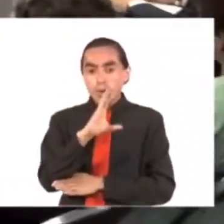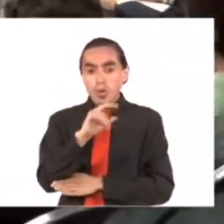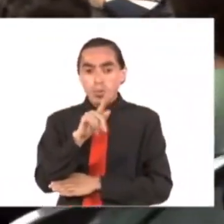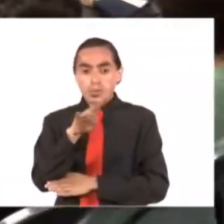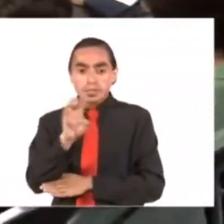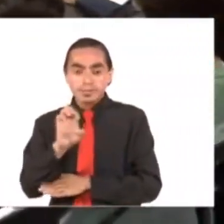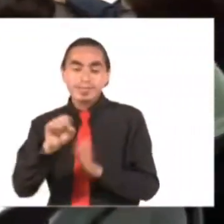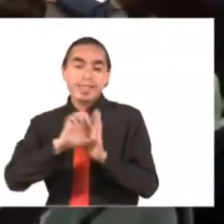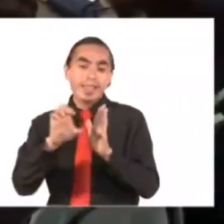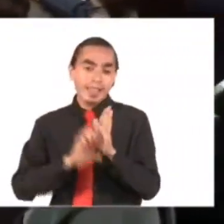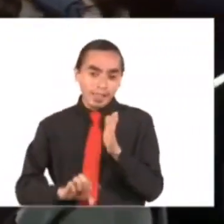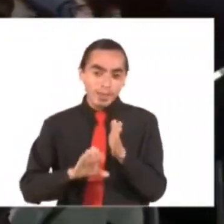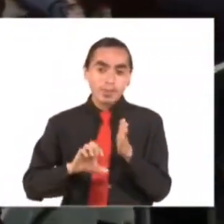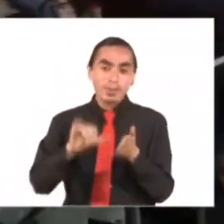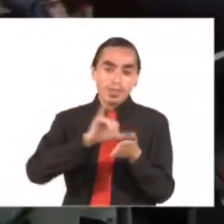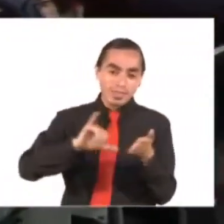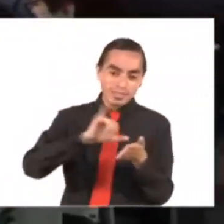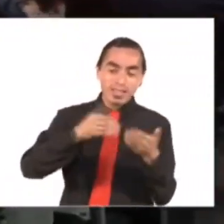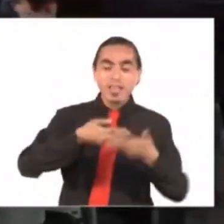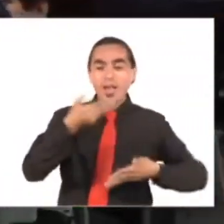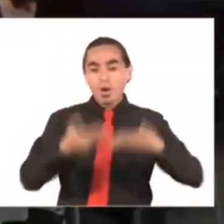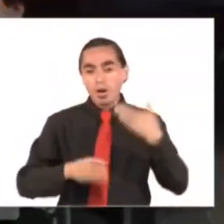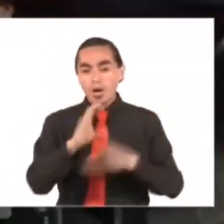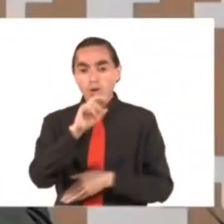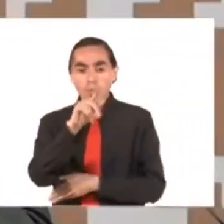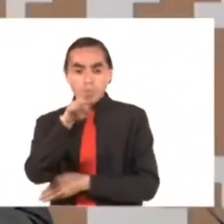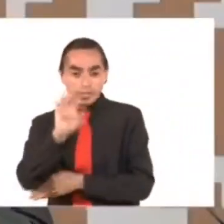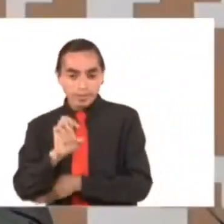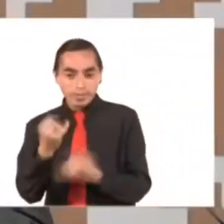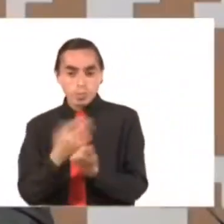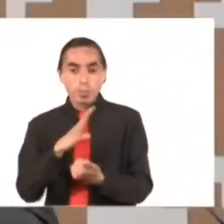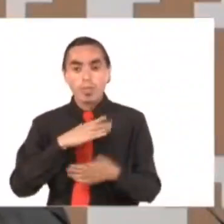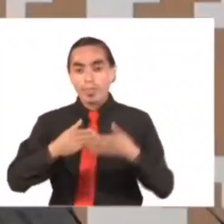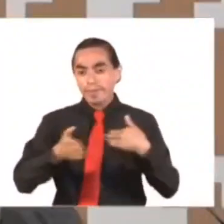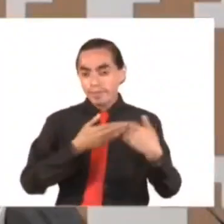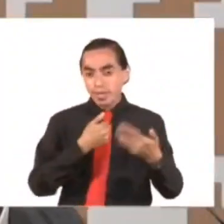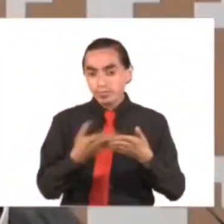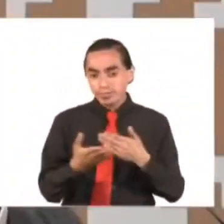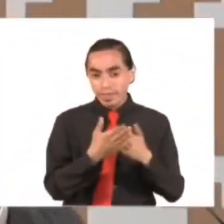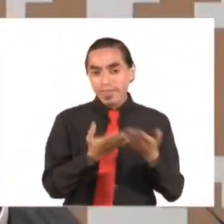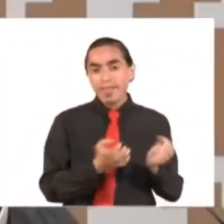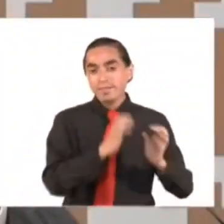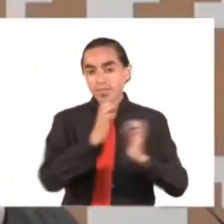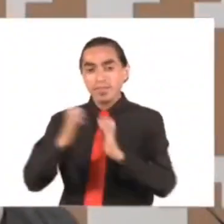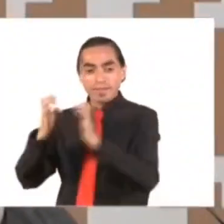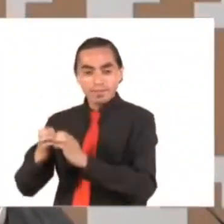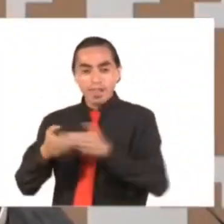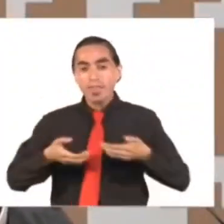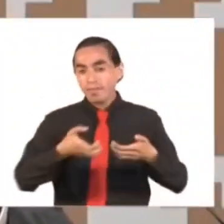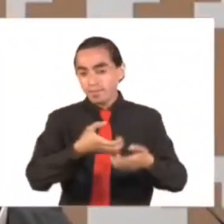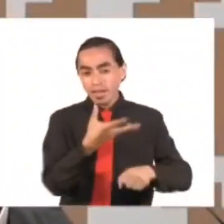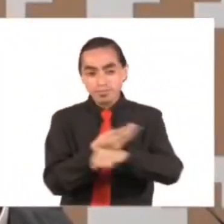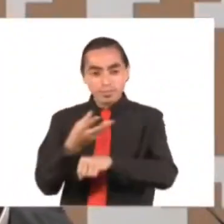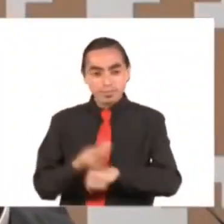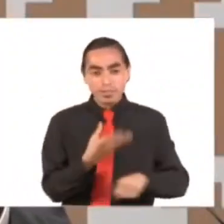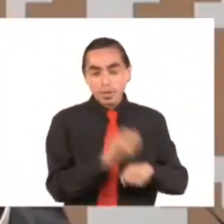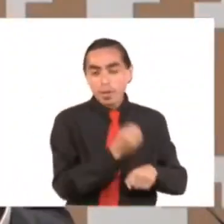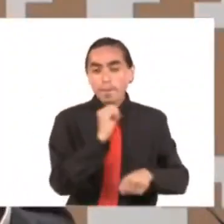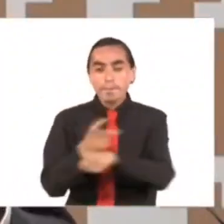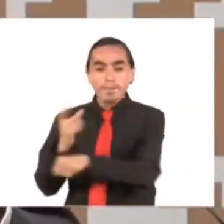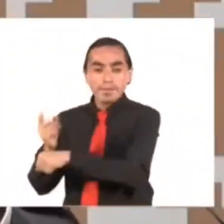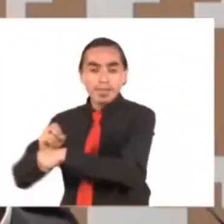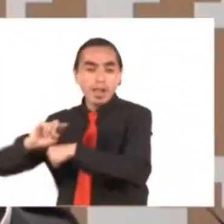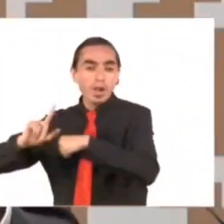como el aceite que se utiliza ahora como combustible, la modernización de la infraestructura, detección de compuestos no autorizados